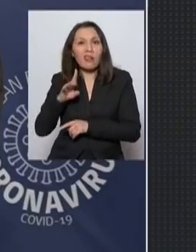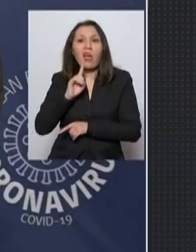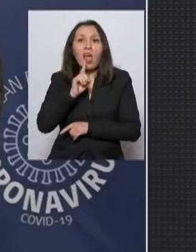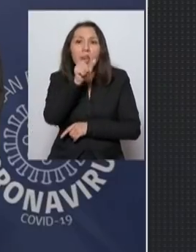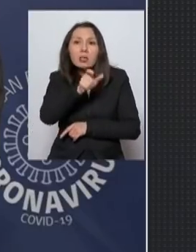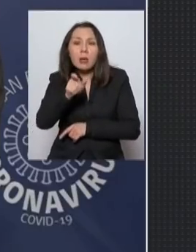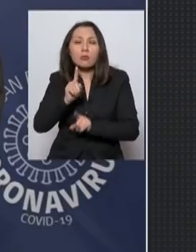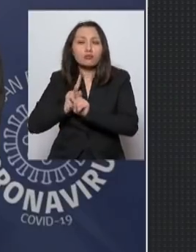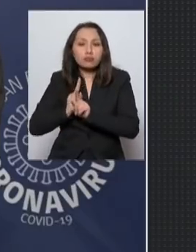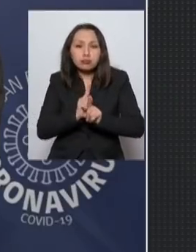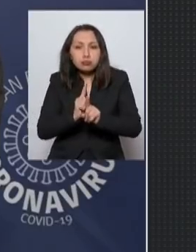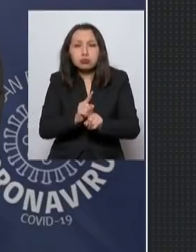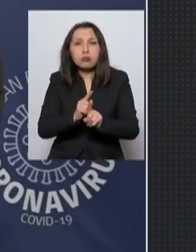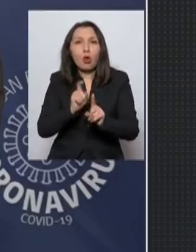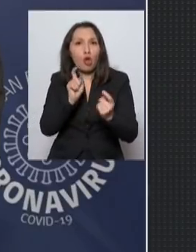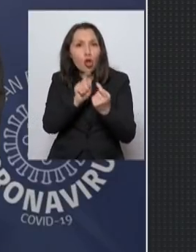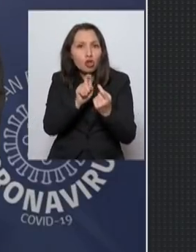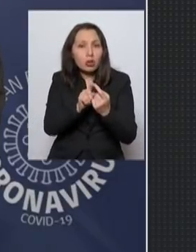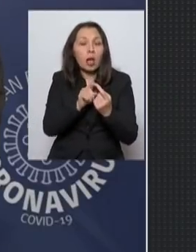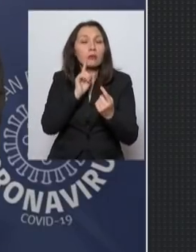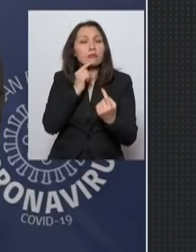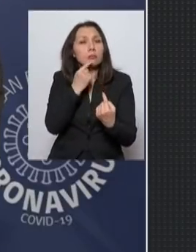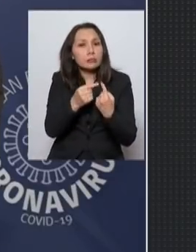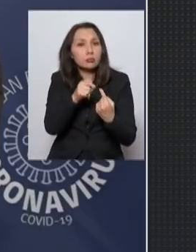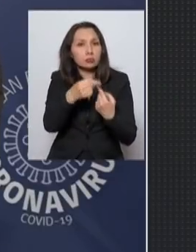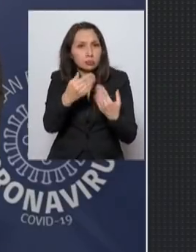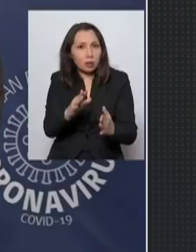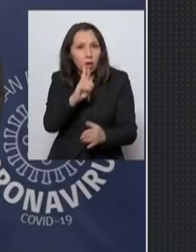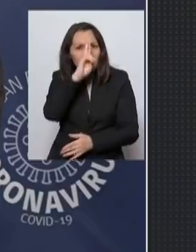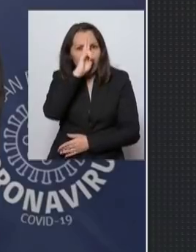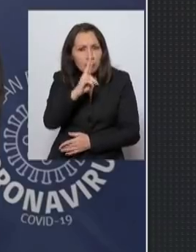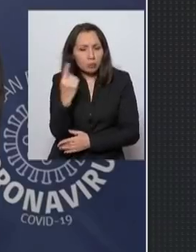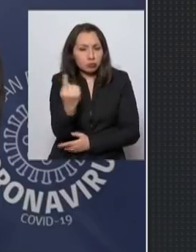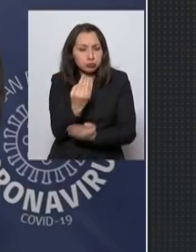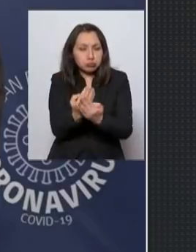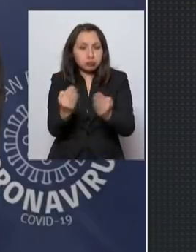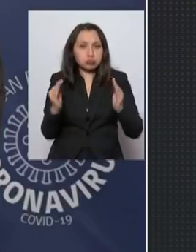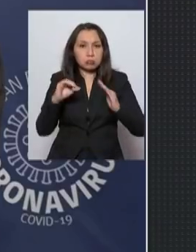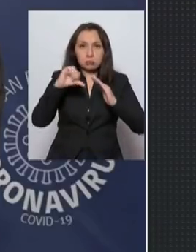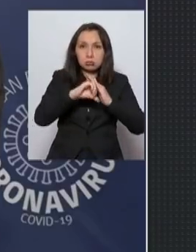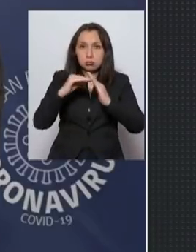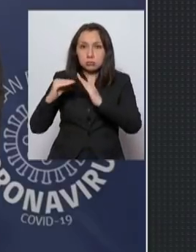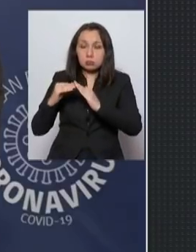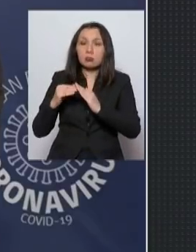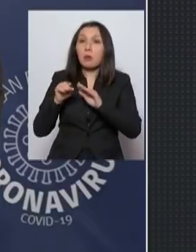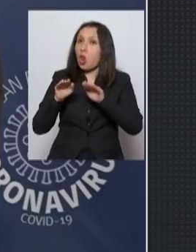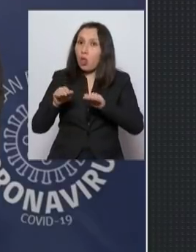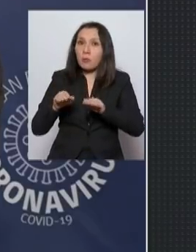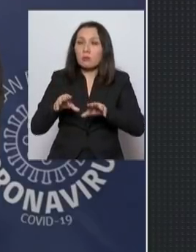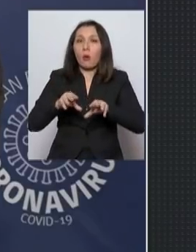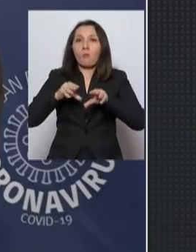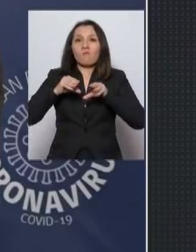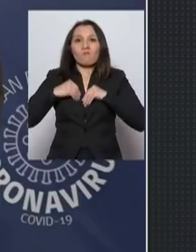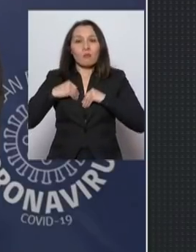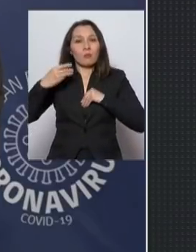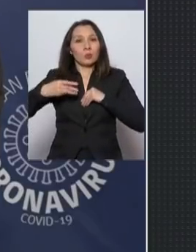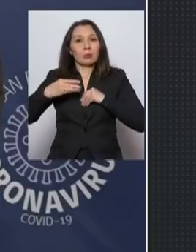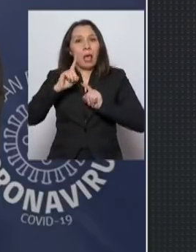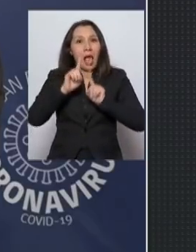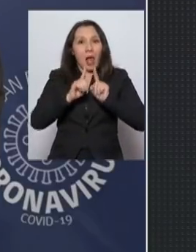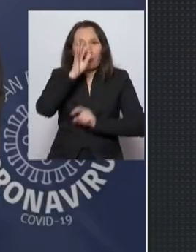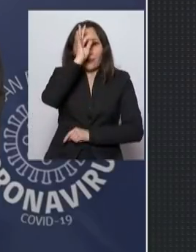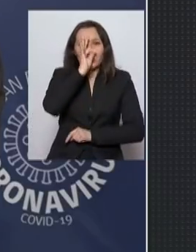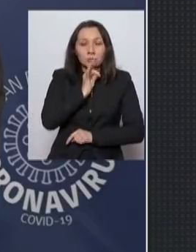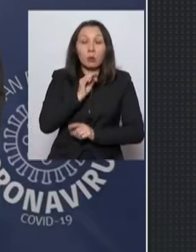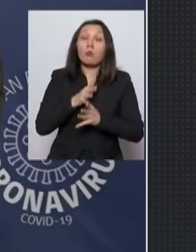casos, seguimiento, contacto, si se está respetando o no los aislamientos, la cuarentena. Y en ese sentido creemos que ellos pueden